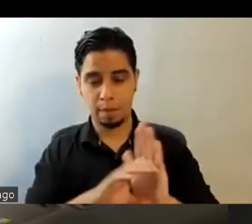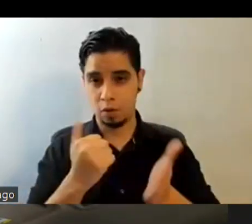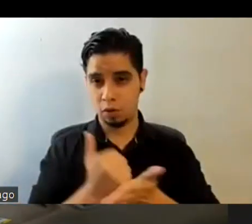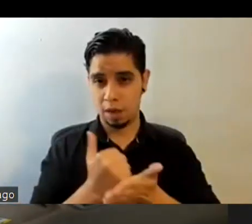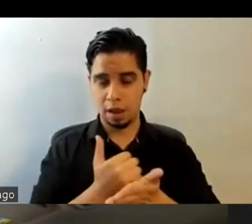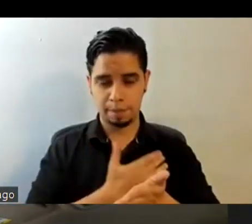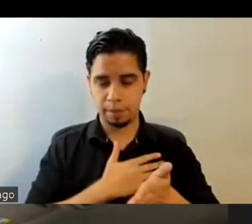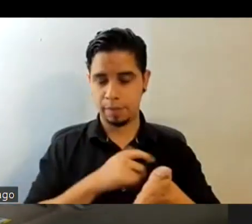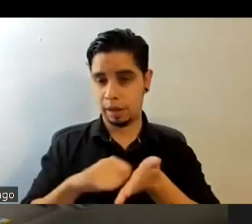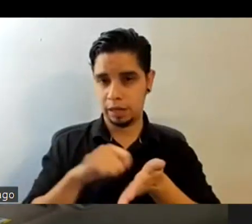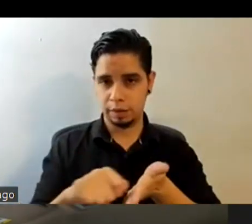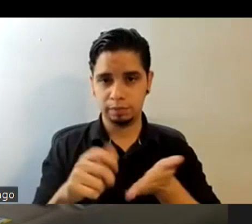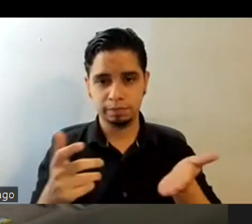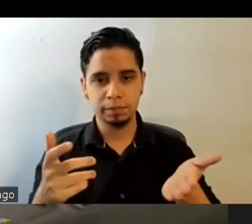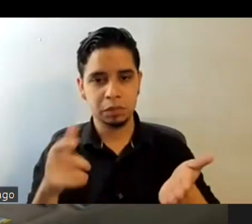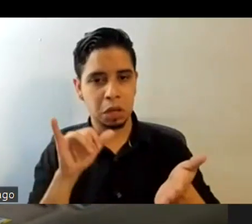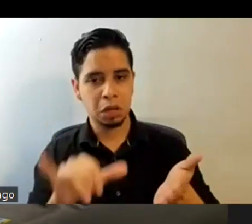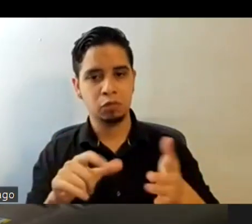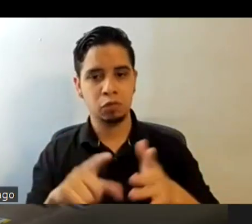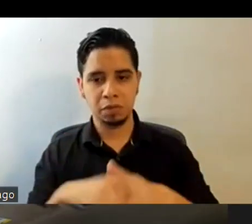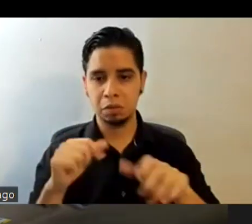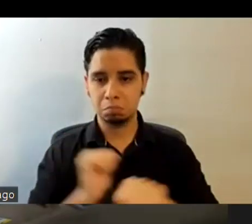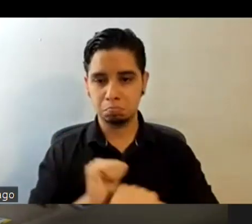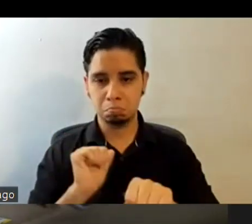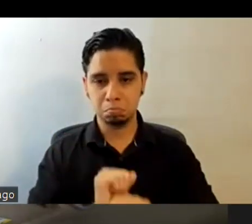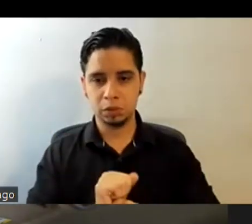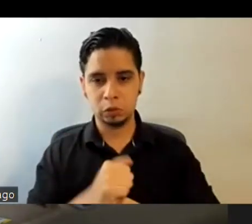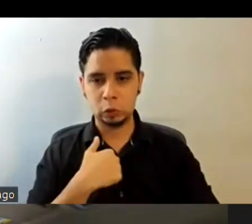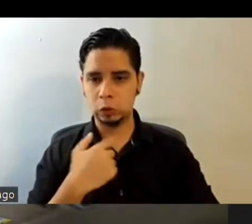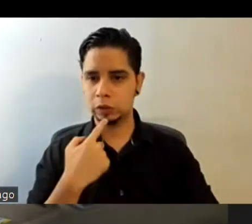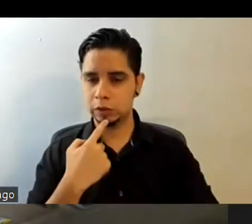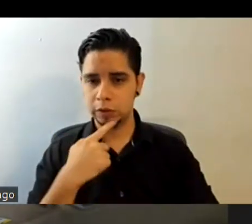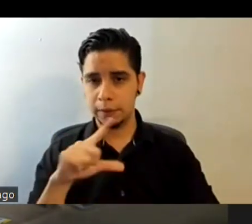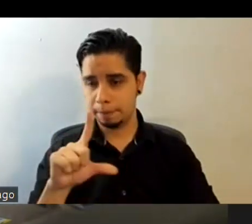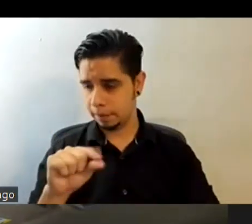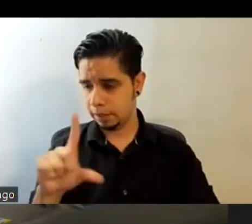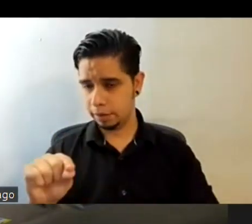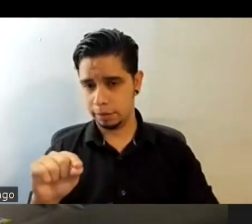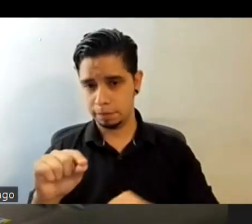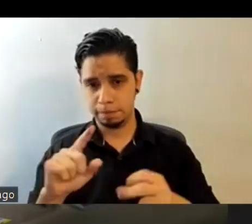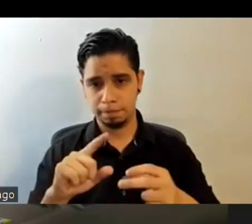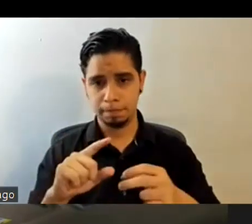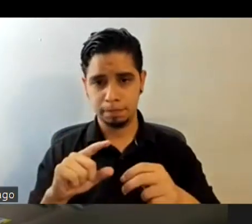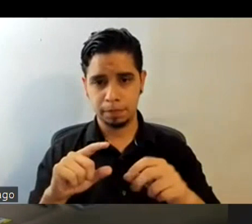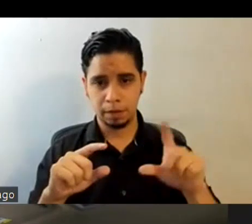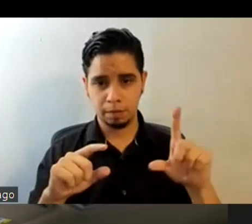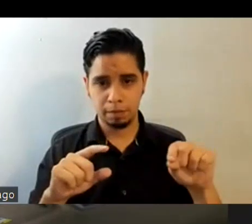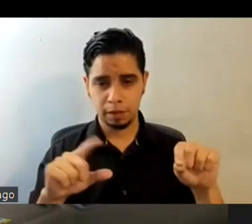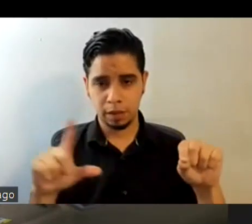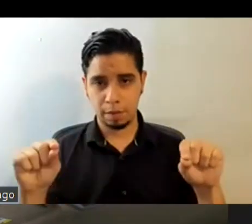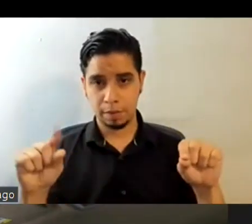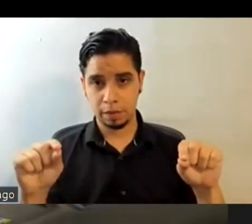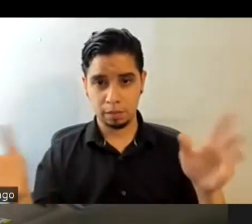para escribir el texto. Y por ahí fue que fui trabajando. Y yo dije, 20-20. 20 más 20 es